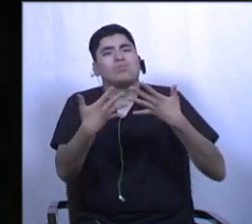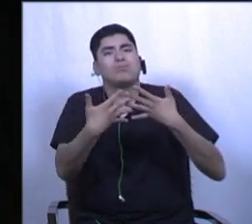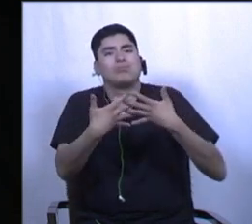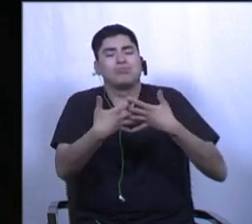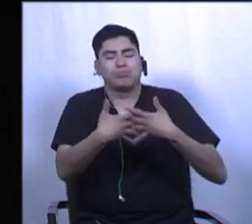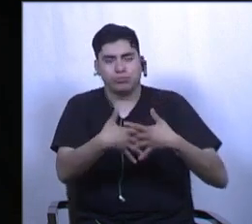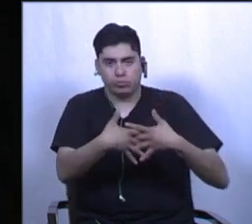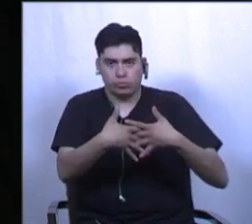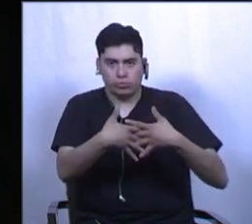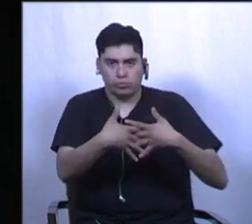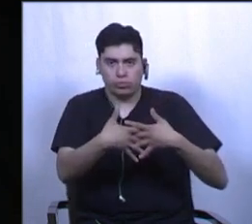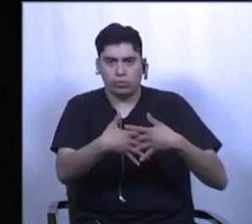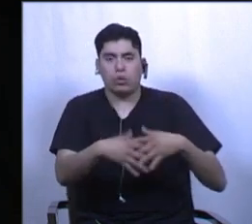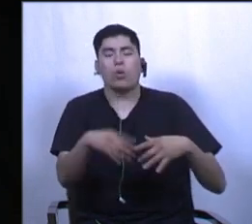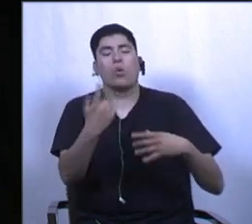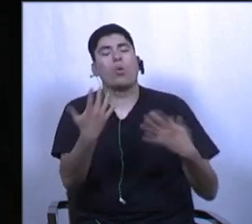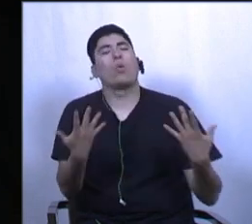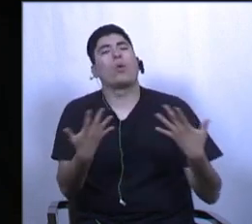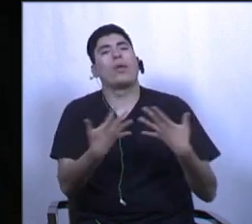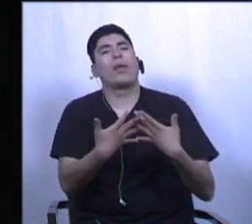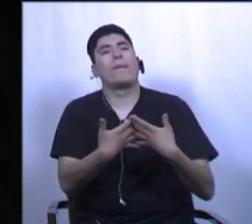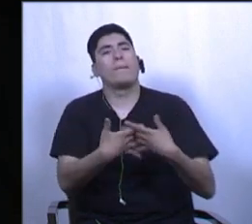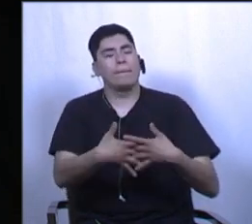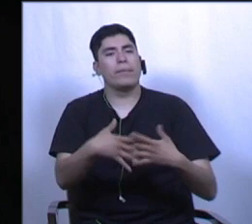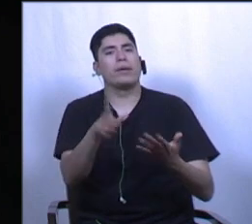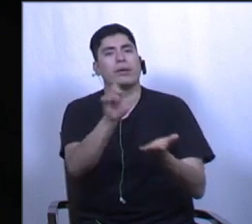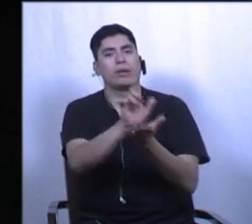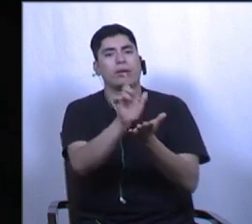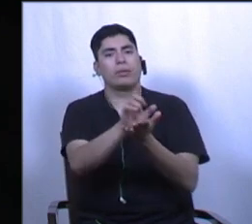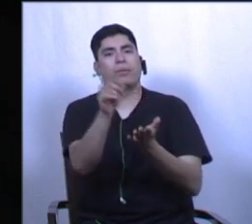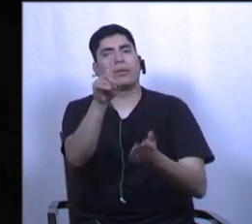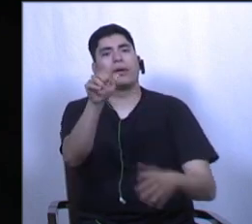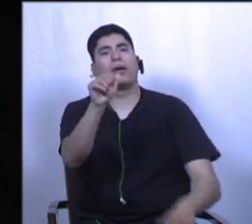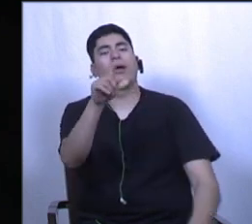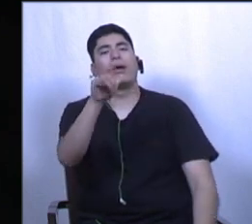donde existe una mezcla en lugares salinos.